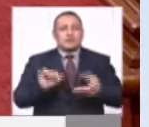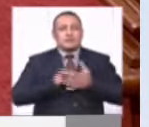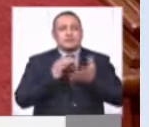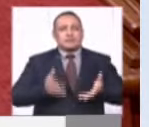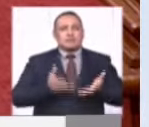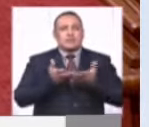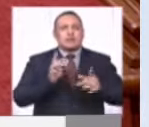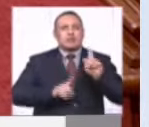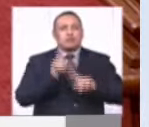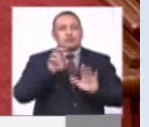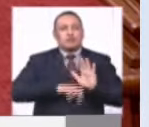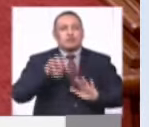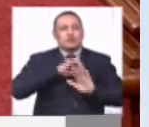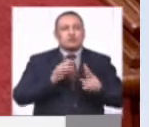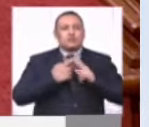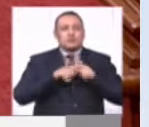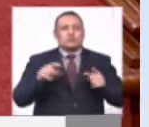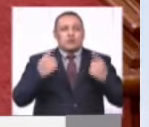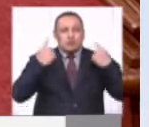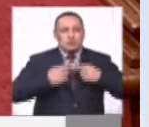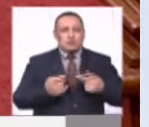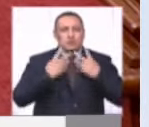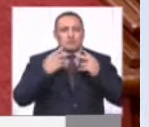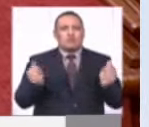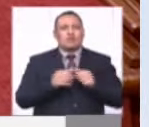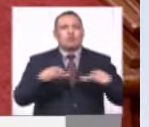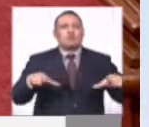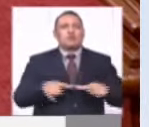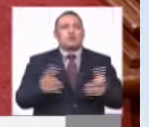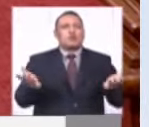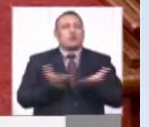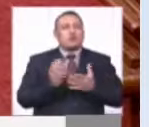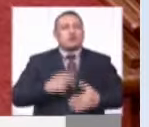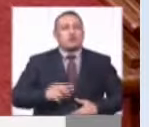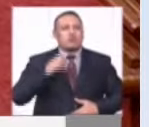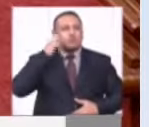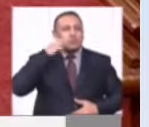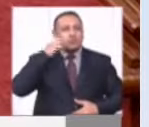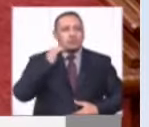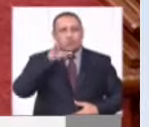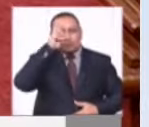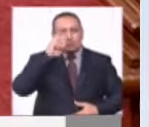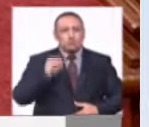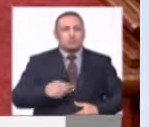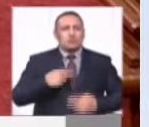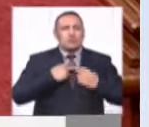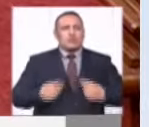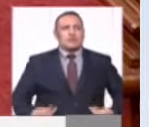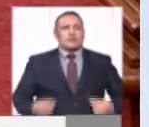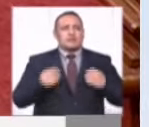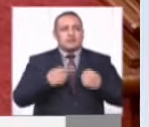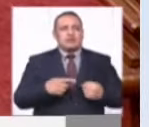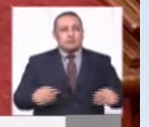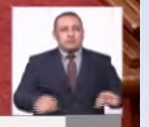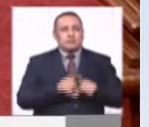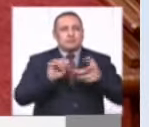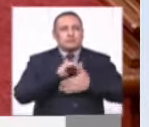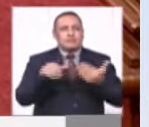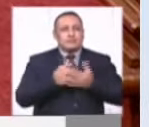asignado algunos proyectos y comencemos a inaugurar colegios en Puno, Cusco, Huancavelica, Apurímac,